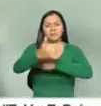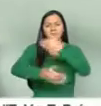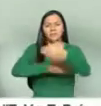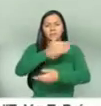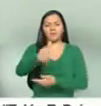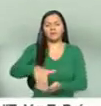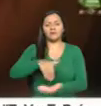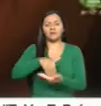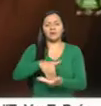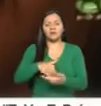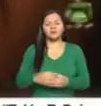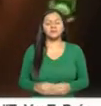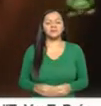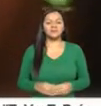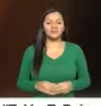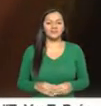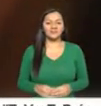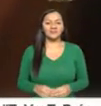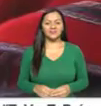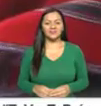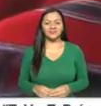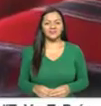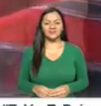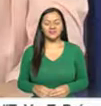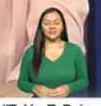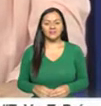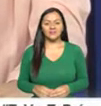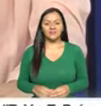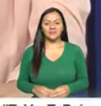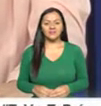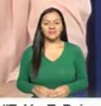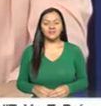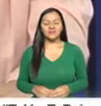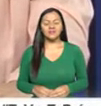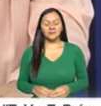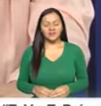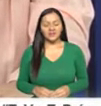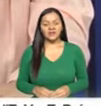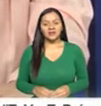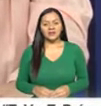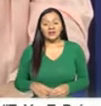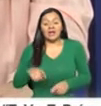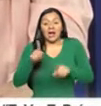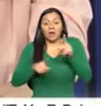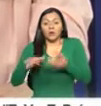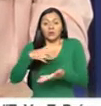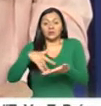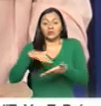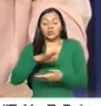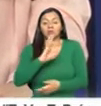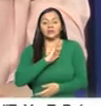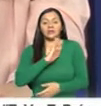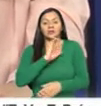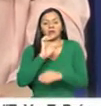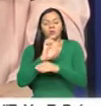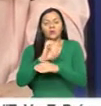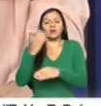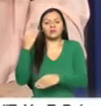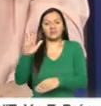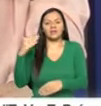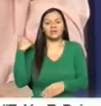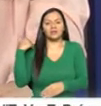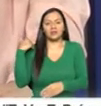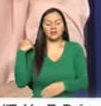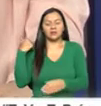firme. Caterine Morejón, Noticiero Ciudadano. Según estudios técnicos, Ecuador posee un gran